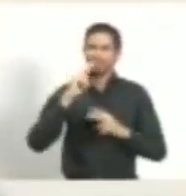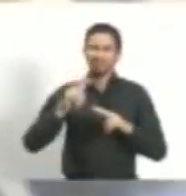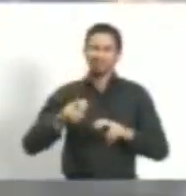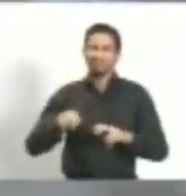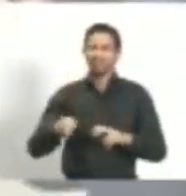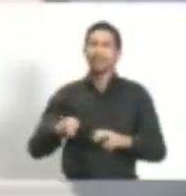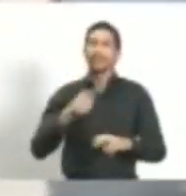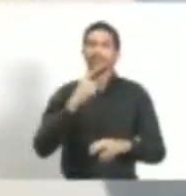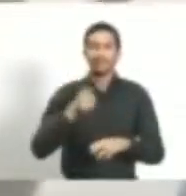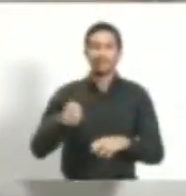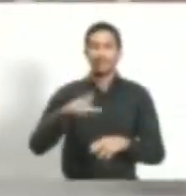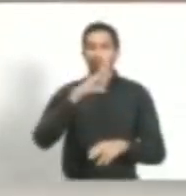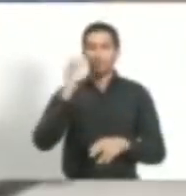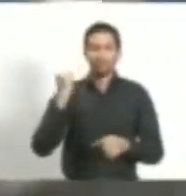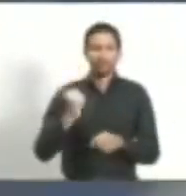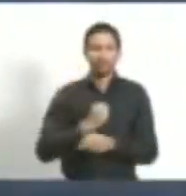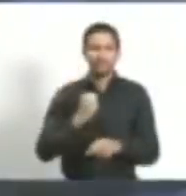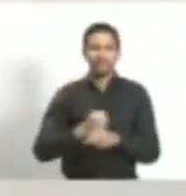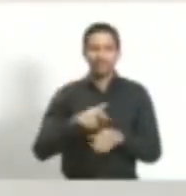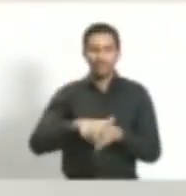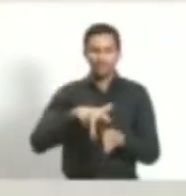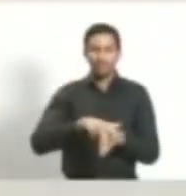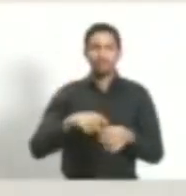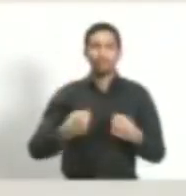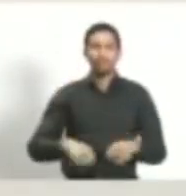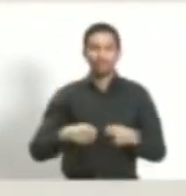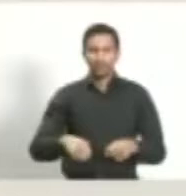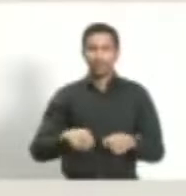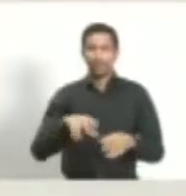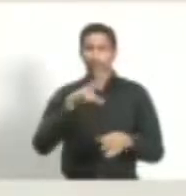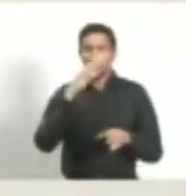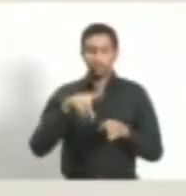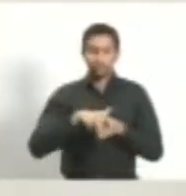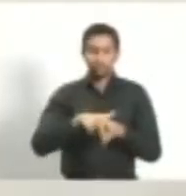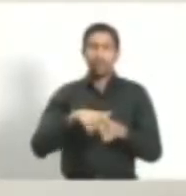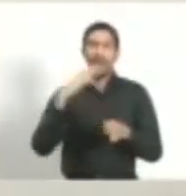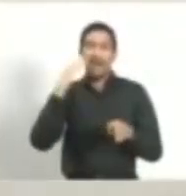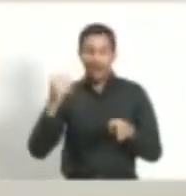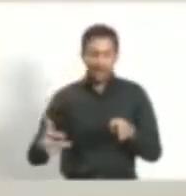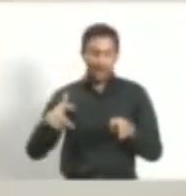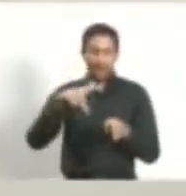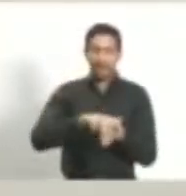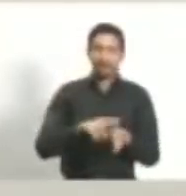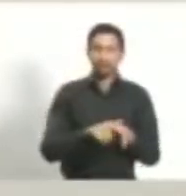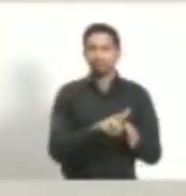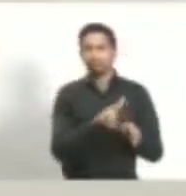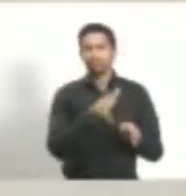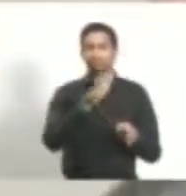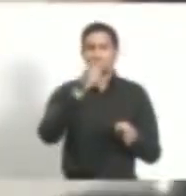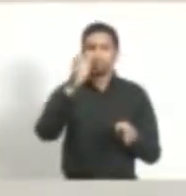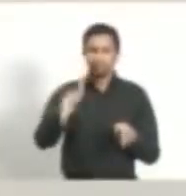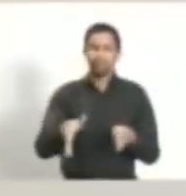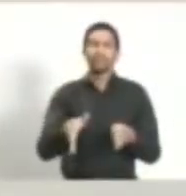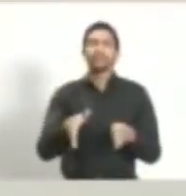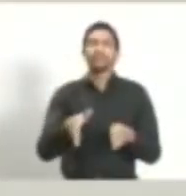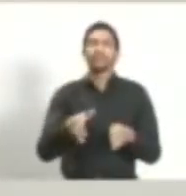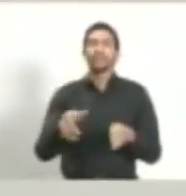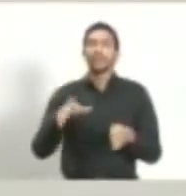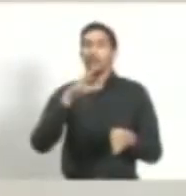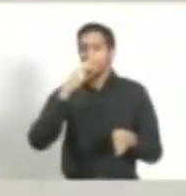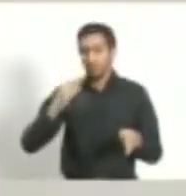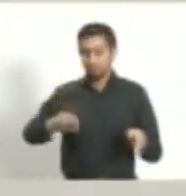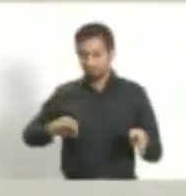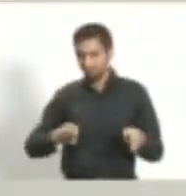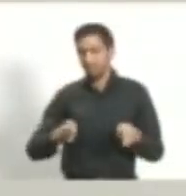mototaxista y había tomado una carrera a una mujer que le pidió que la llevara hasta el sector de La Cangrejera, donde fue interceptado por sicarios a bordo de